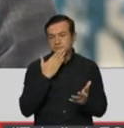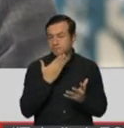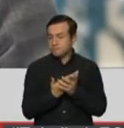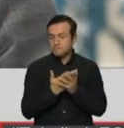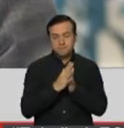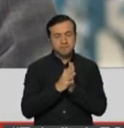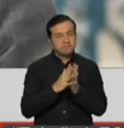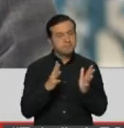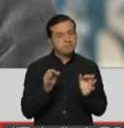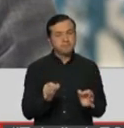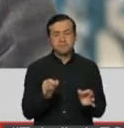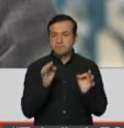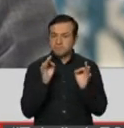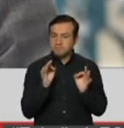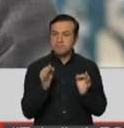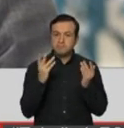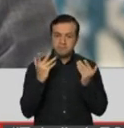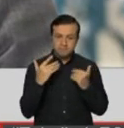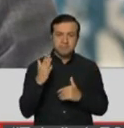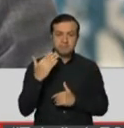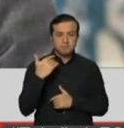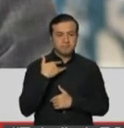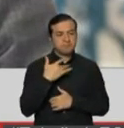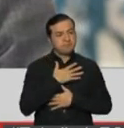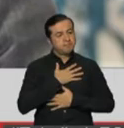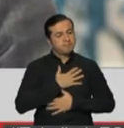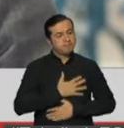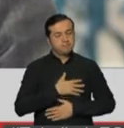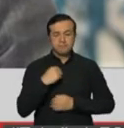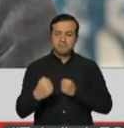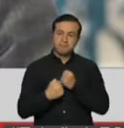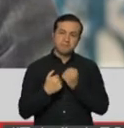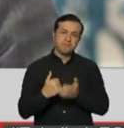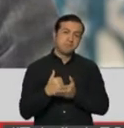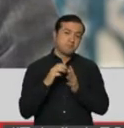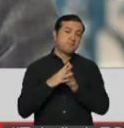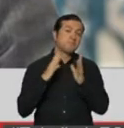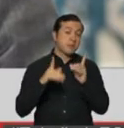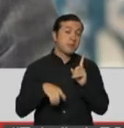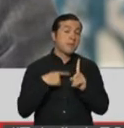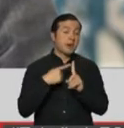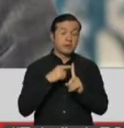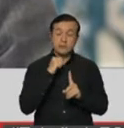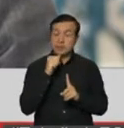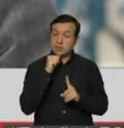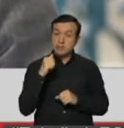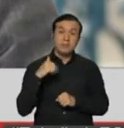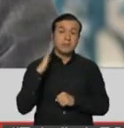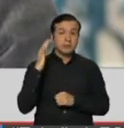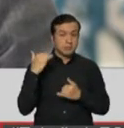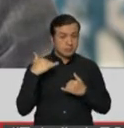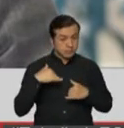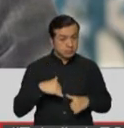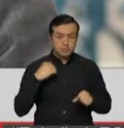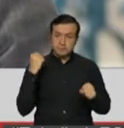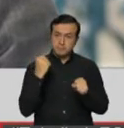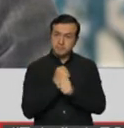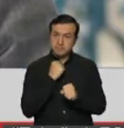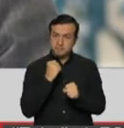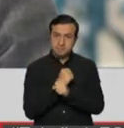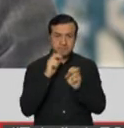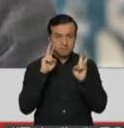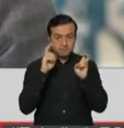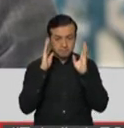enteramente digamos, satisfechos con este apoyo que recibimos, pero hay mucho más que hacer y vamos a continuar trabajando al